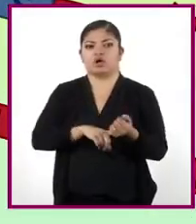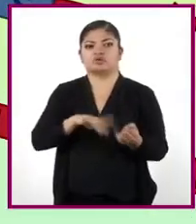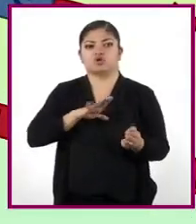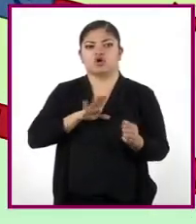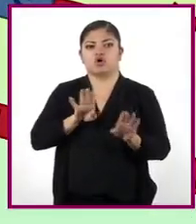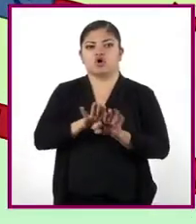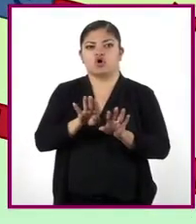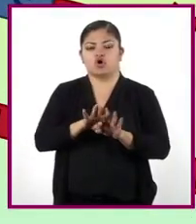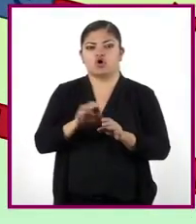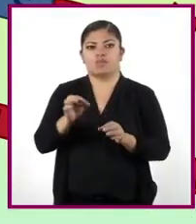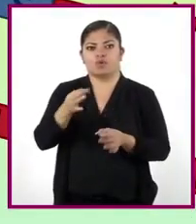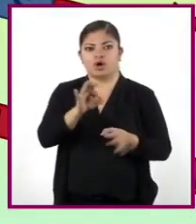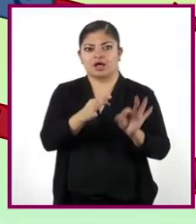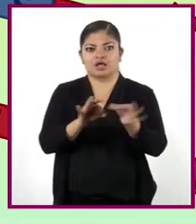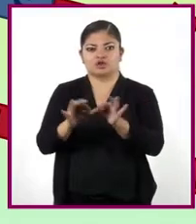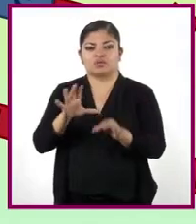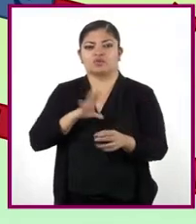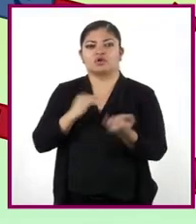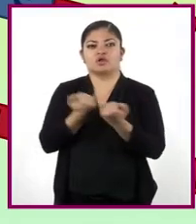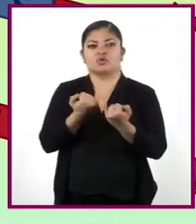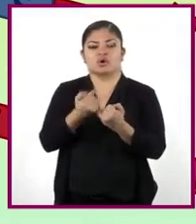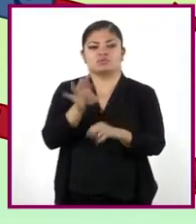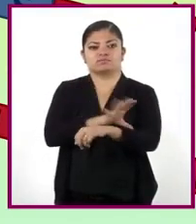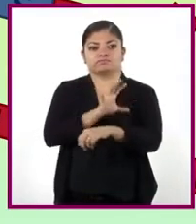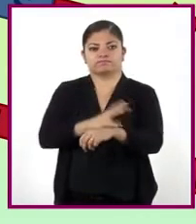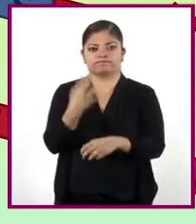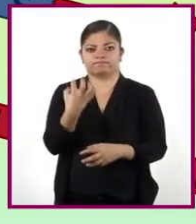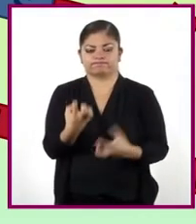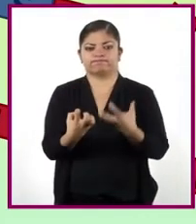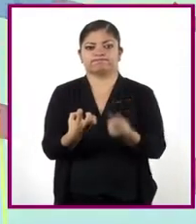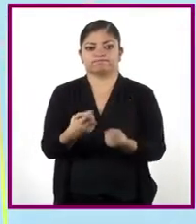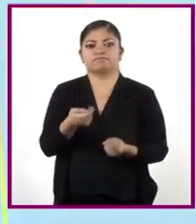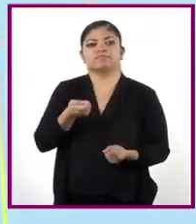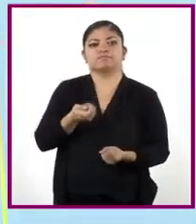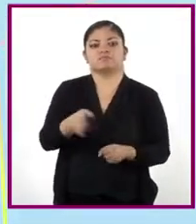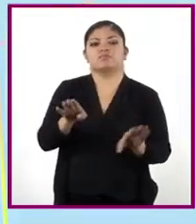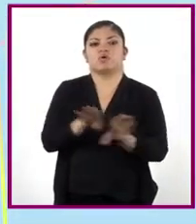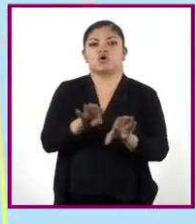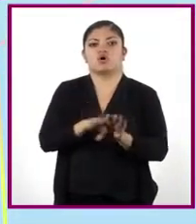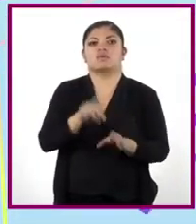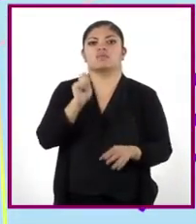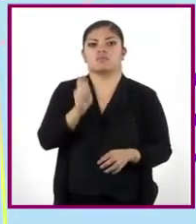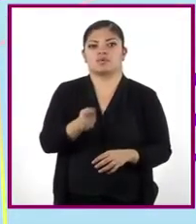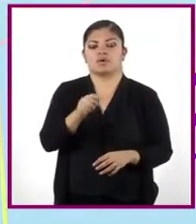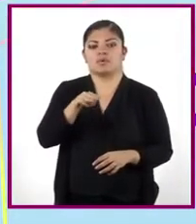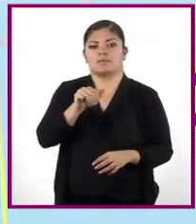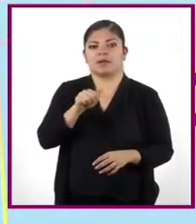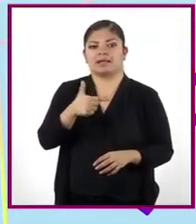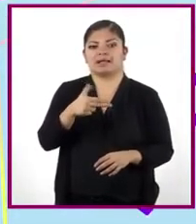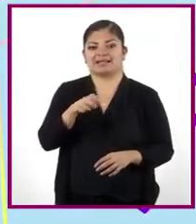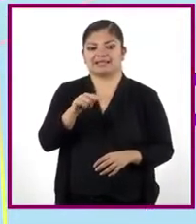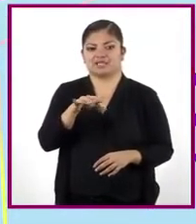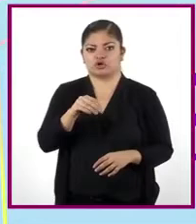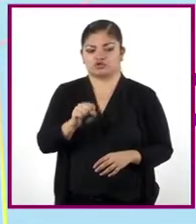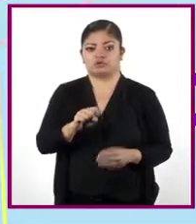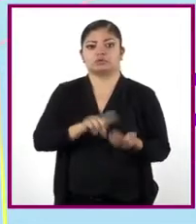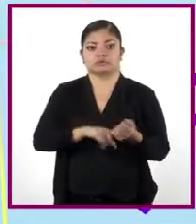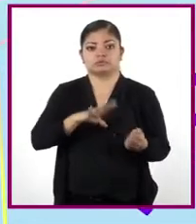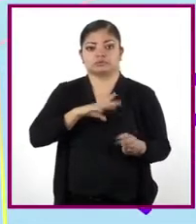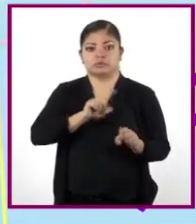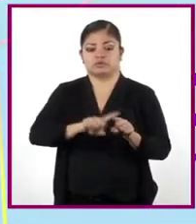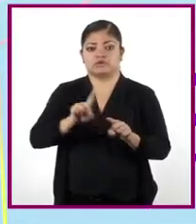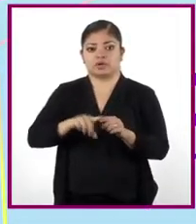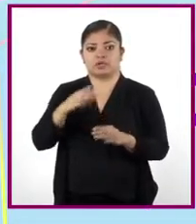pequeños imanes elementales, agrupados en regiones llamadas dominios magnéticos. En muchos materiales